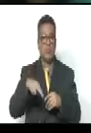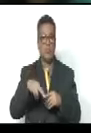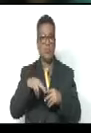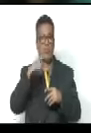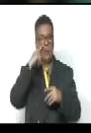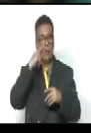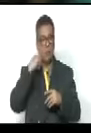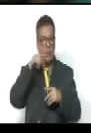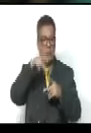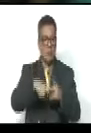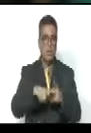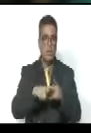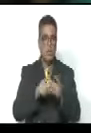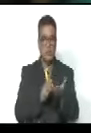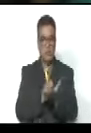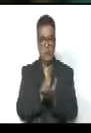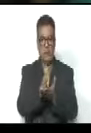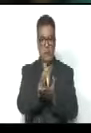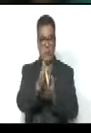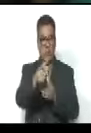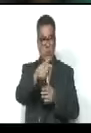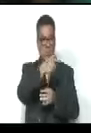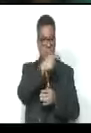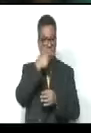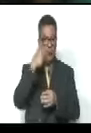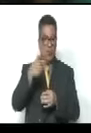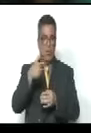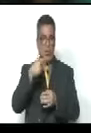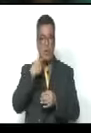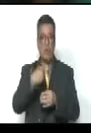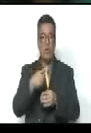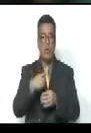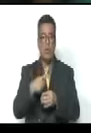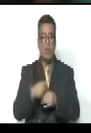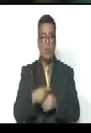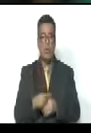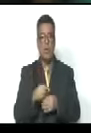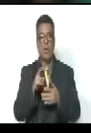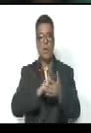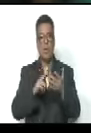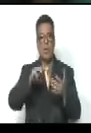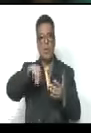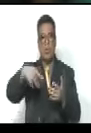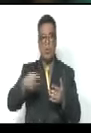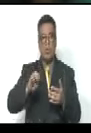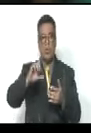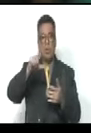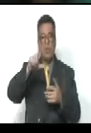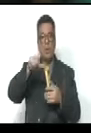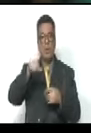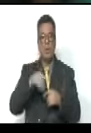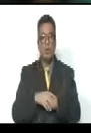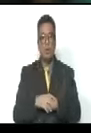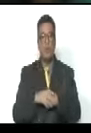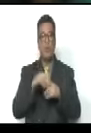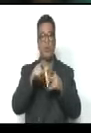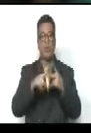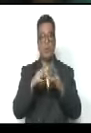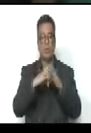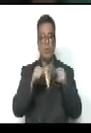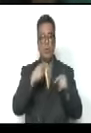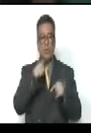ojos y nos siguen vigilando, como dice el crédito de Miguel Agasturia sobre Bolívar. Es